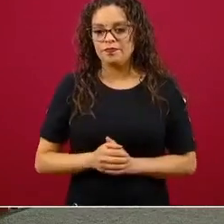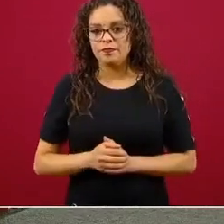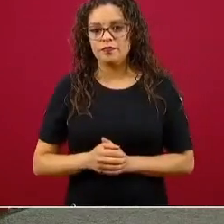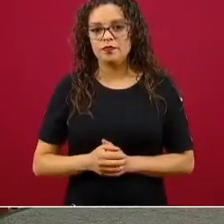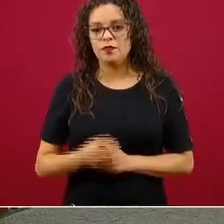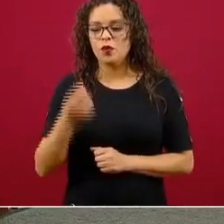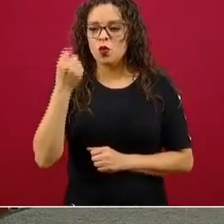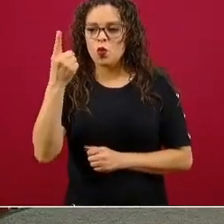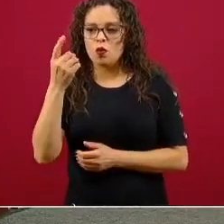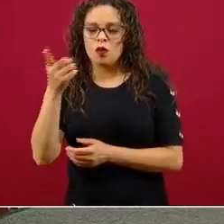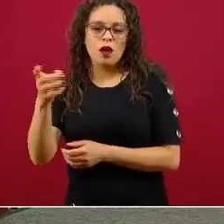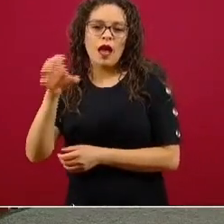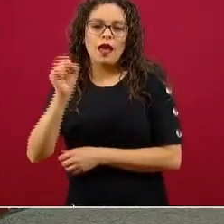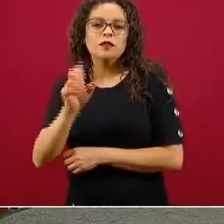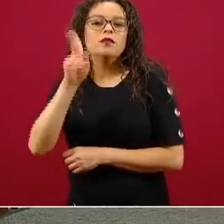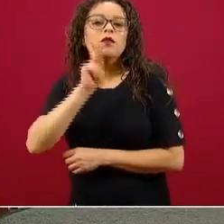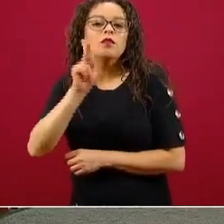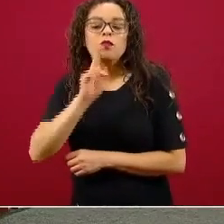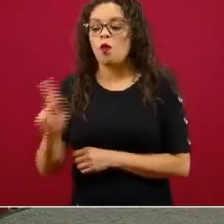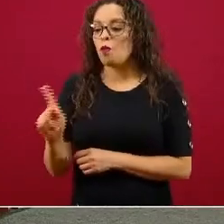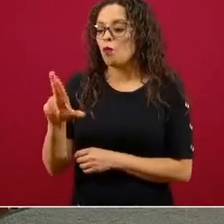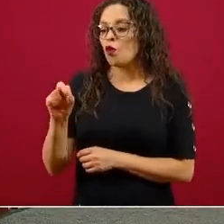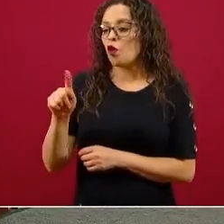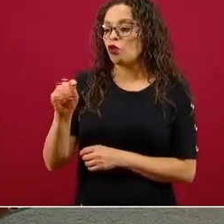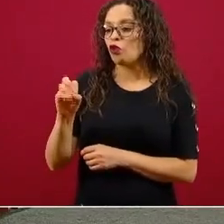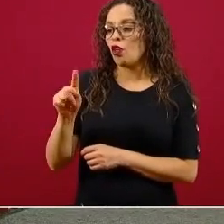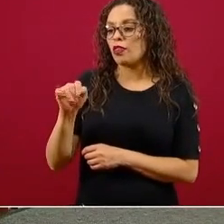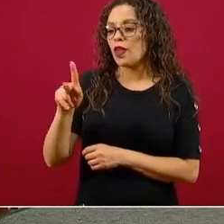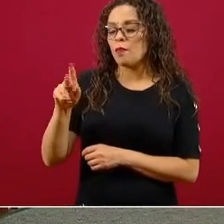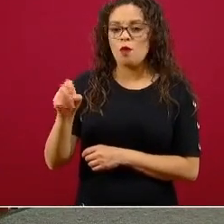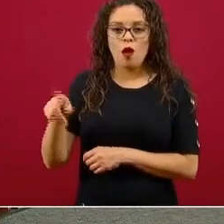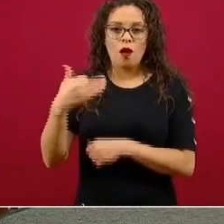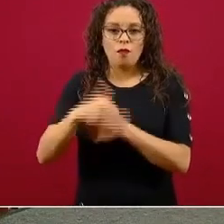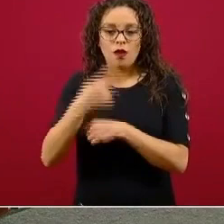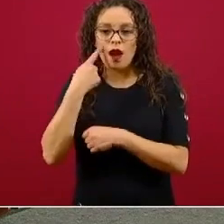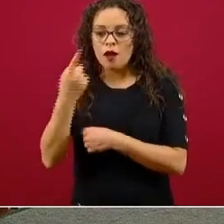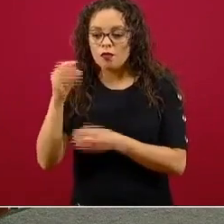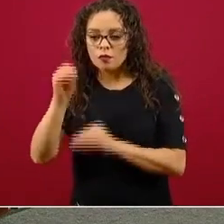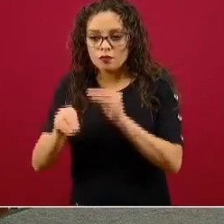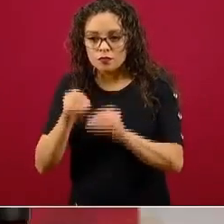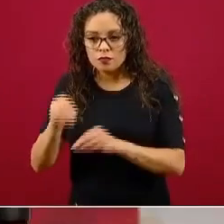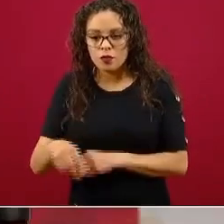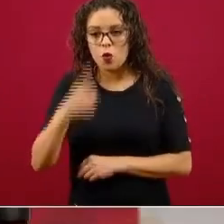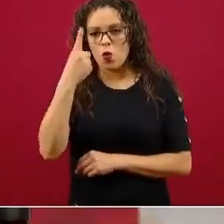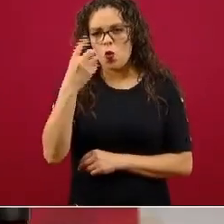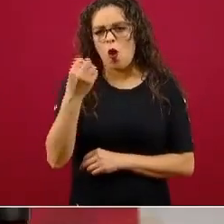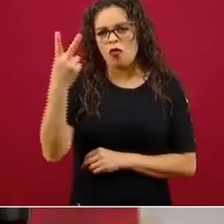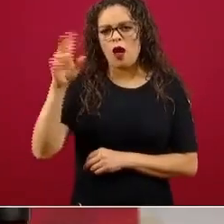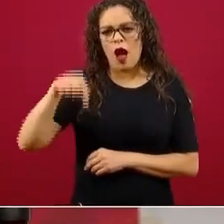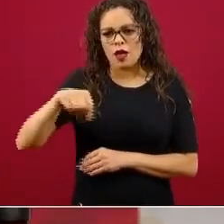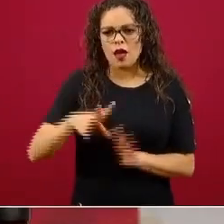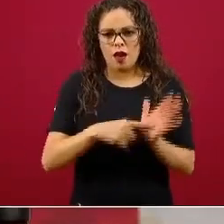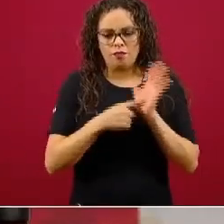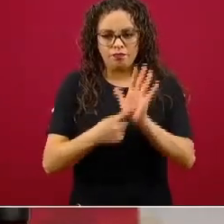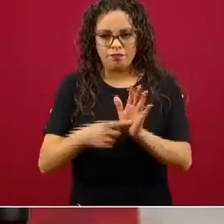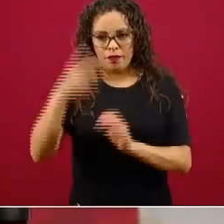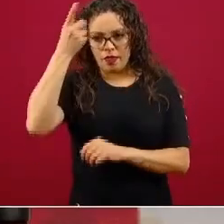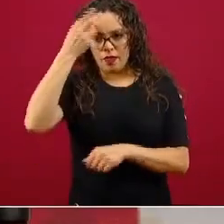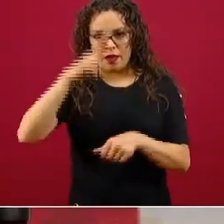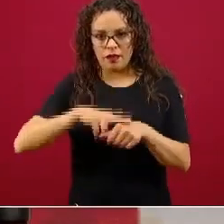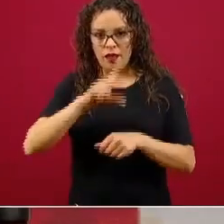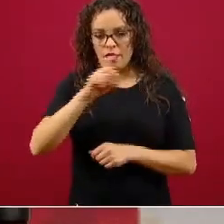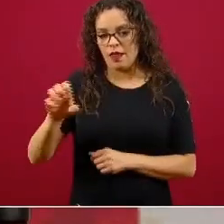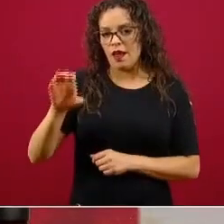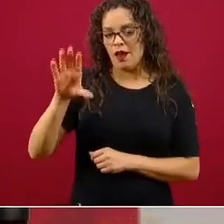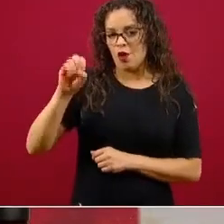preliminar, y 1 o 2 que presentó aquí la doctora Álvarez Builla, directora del CONACYT, estaban ya en una